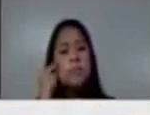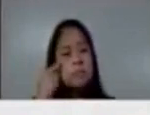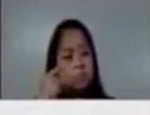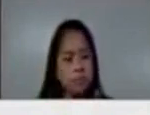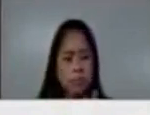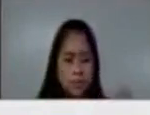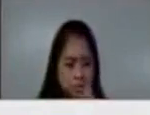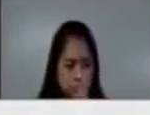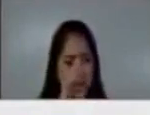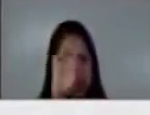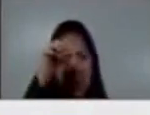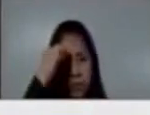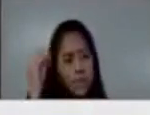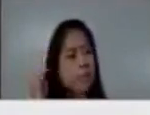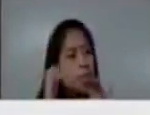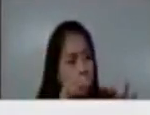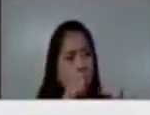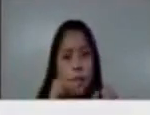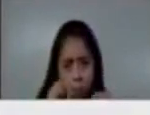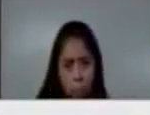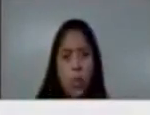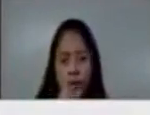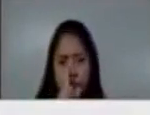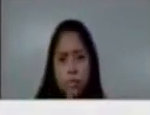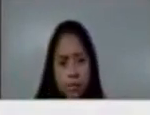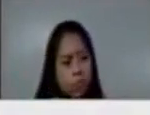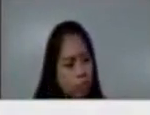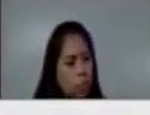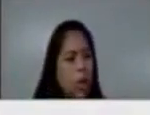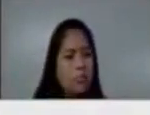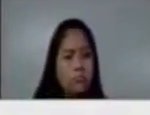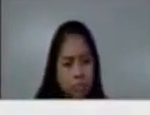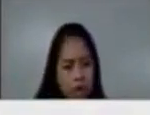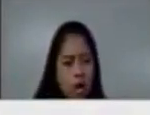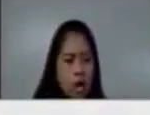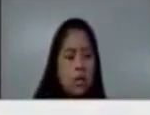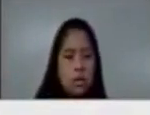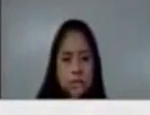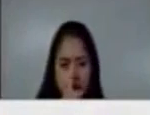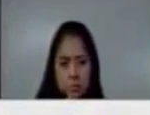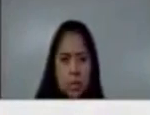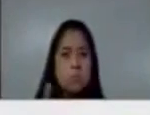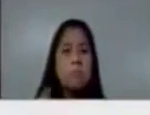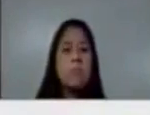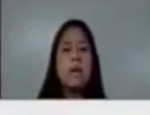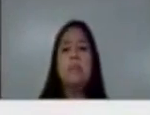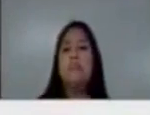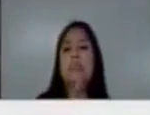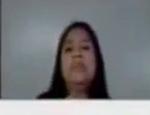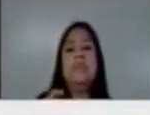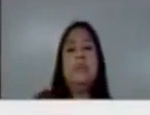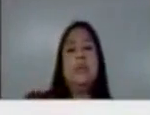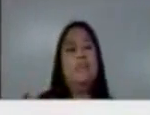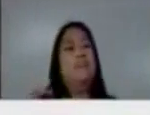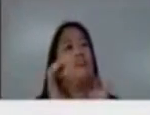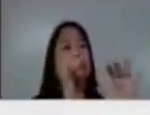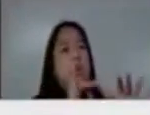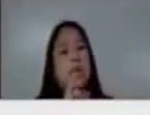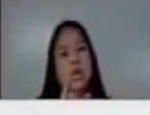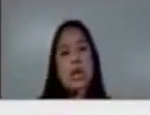países puede ser y puede coadyuvar grandemente a la detención de la inmigración ilegal. Pero